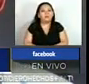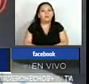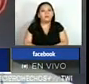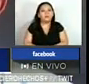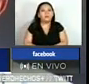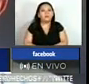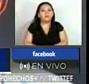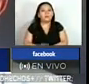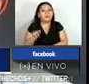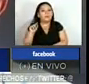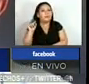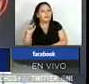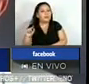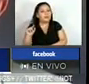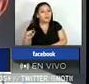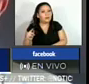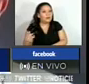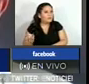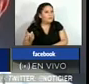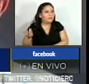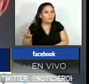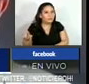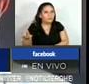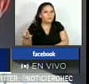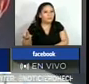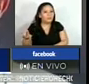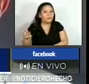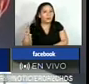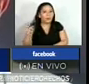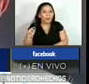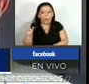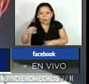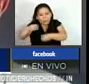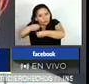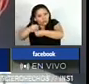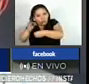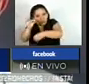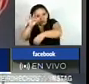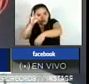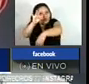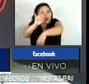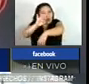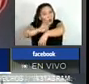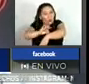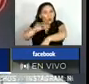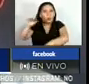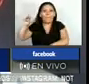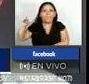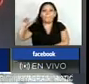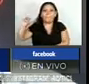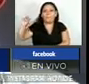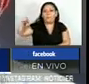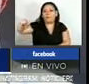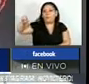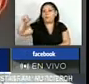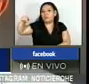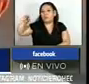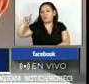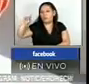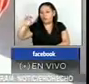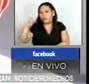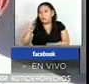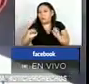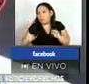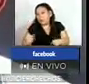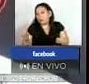precisamente producida por un vector, que es el mosquito anófeles, el cual puede producir una